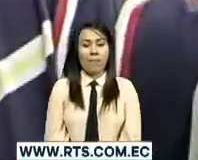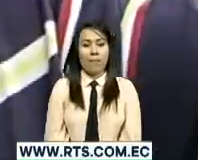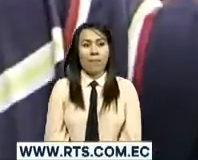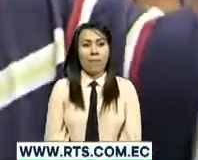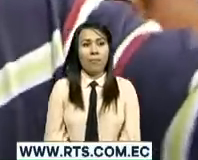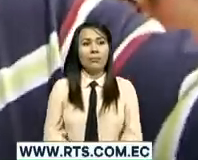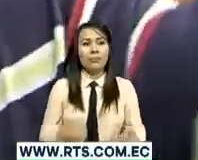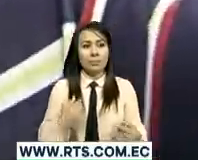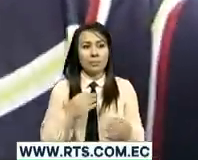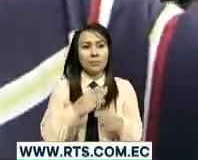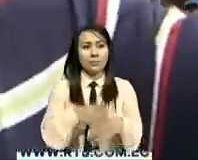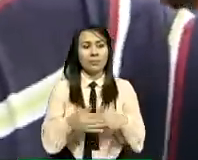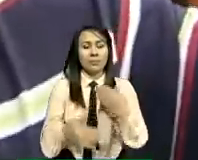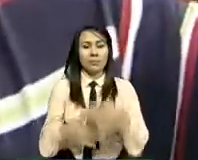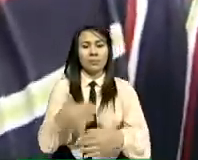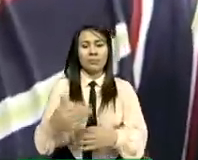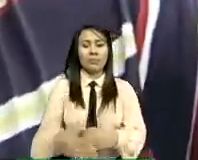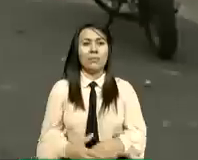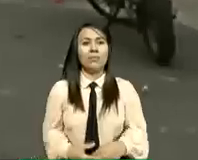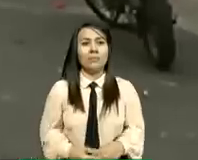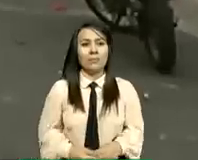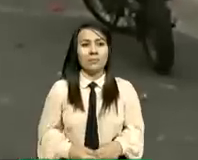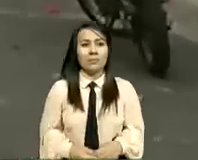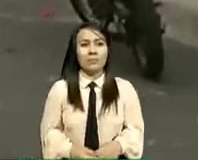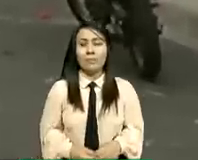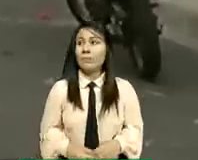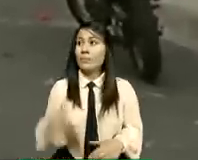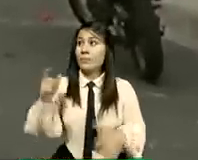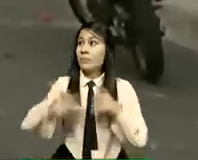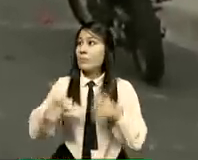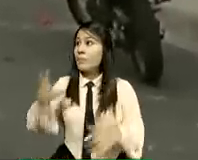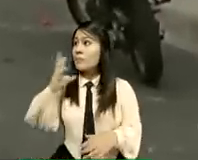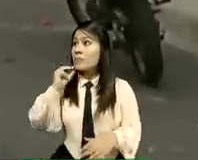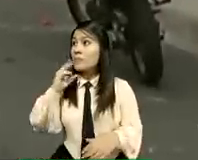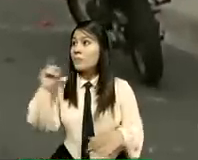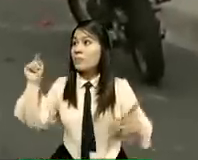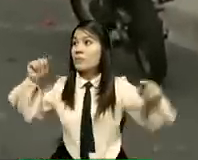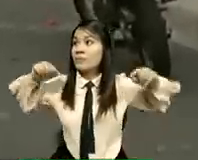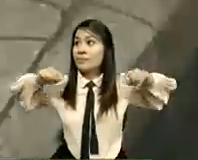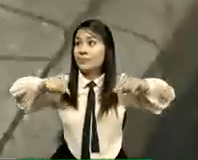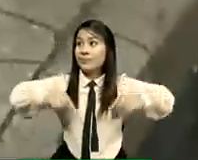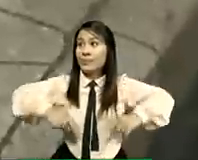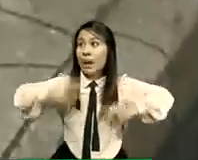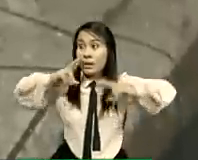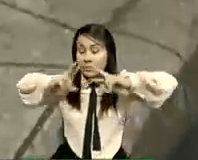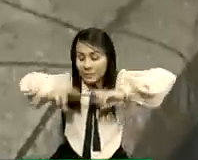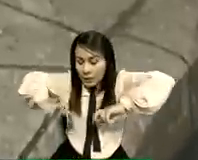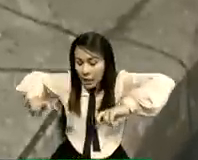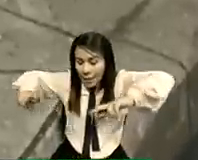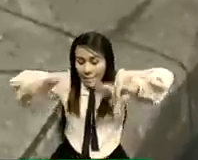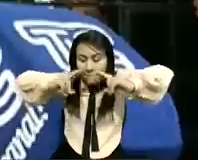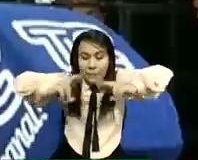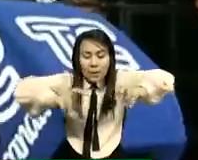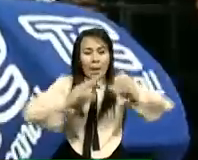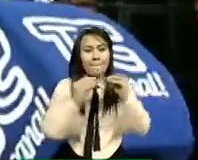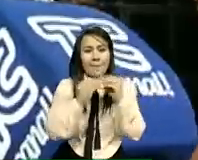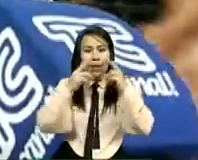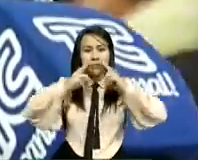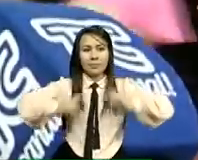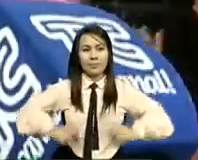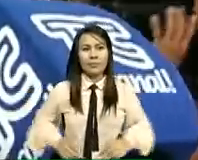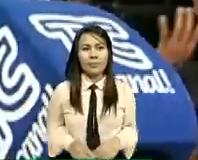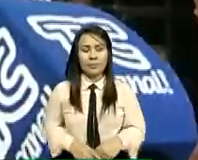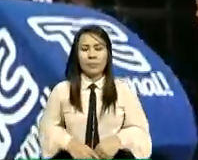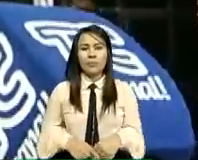Ya más tarde ya hay bastantes personas por aquí. Peritos recogieron los indicios en la escena para efectuar un análisis. Bueno, realizamos el